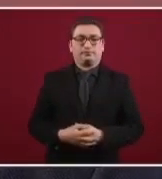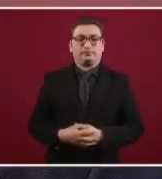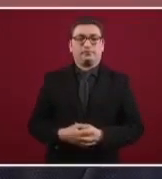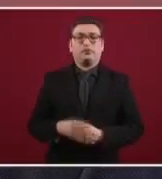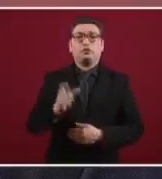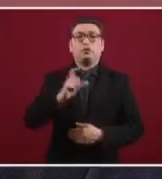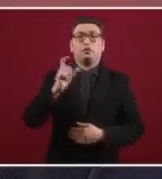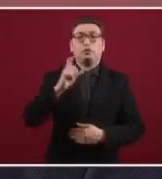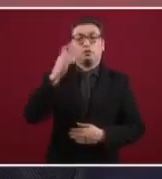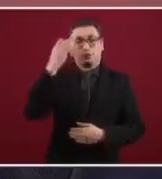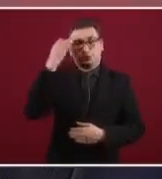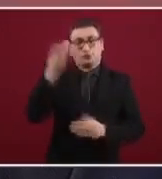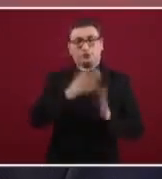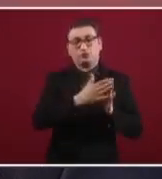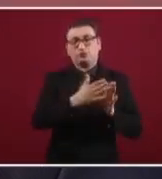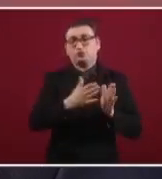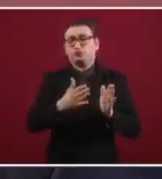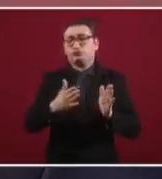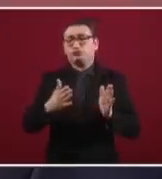en el tiempo en que